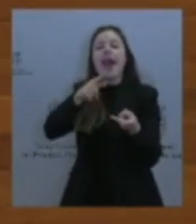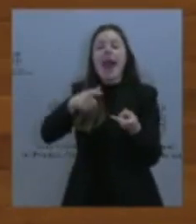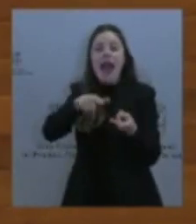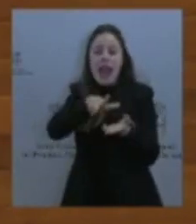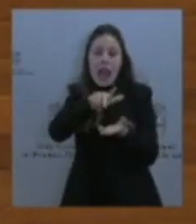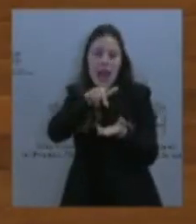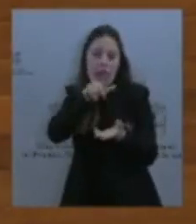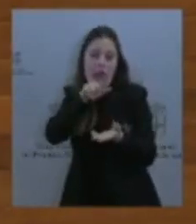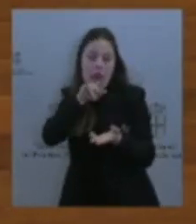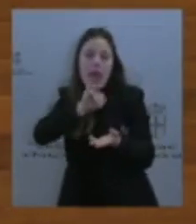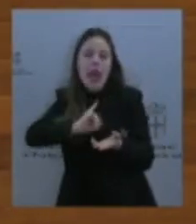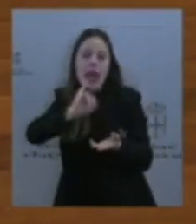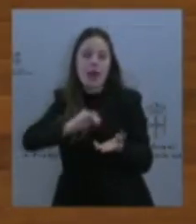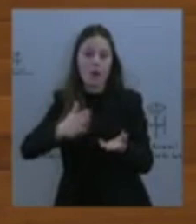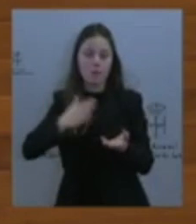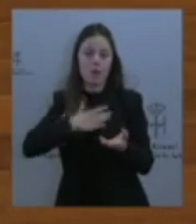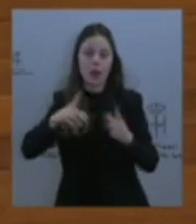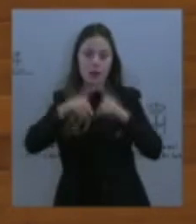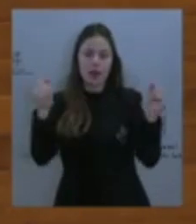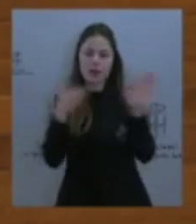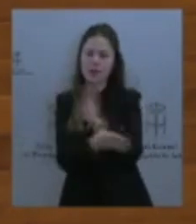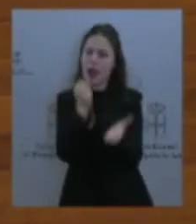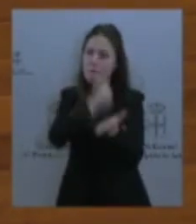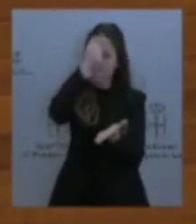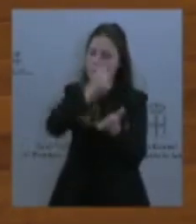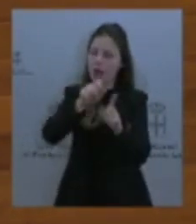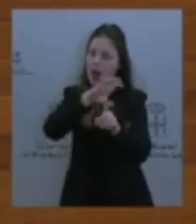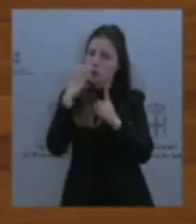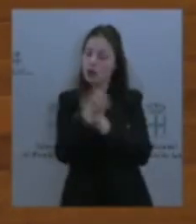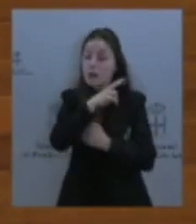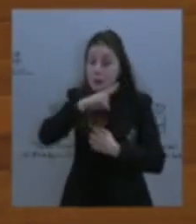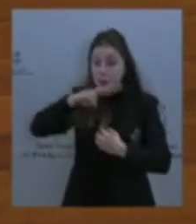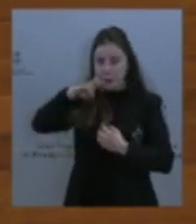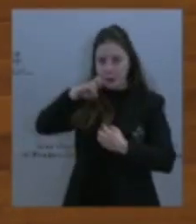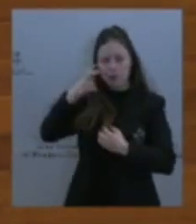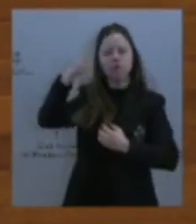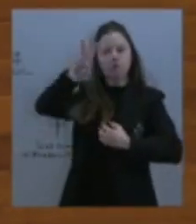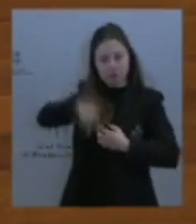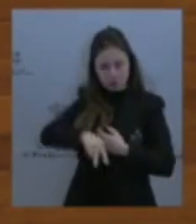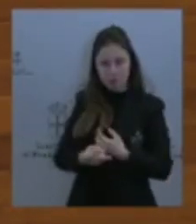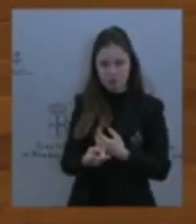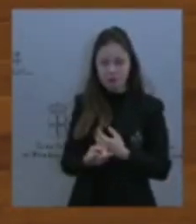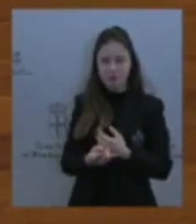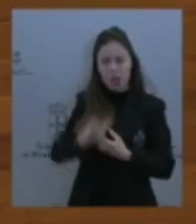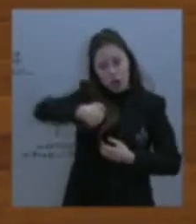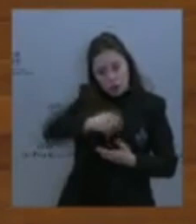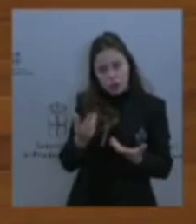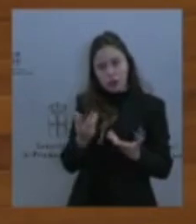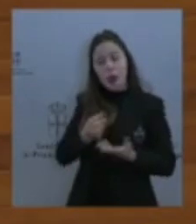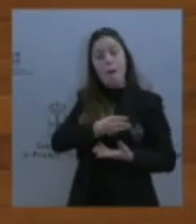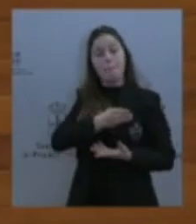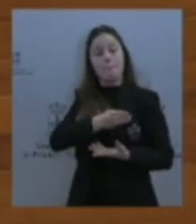señas de identidad cultural más valiosas y reconocibles de las que integren el patrimonio inmaterial